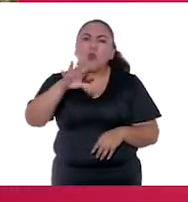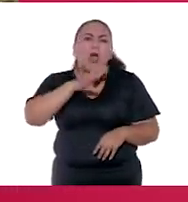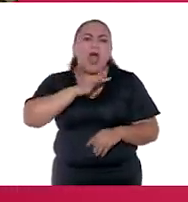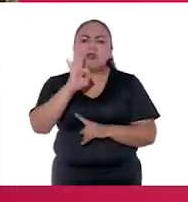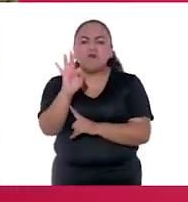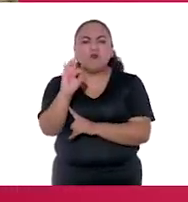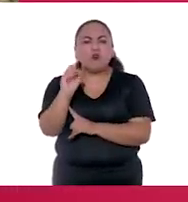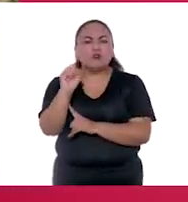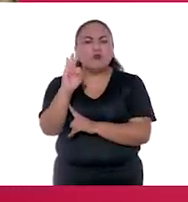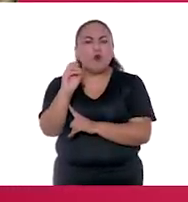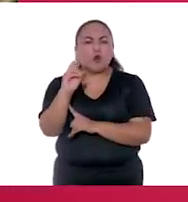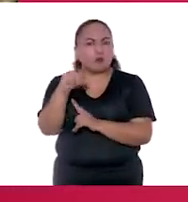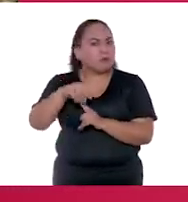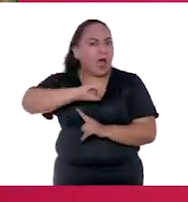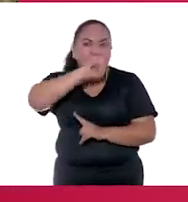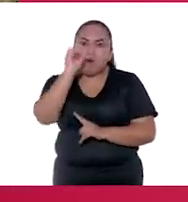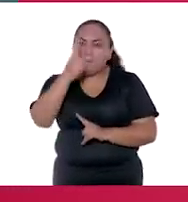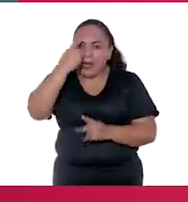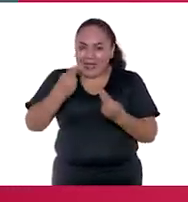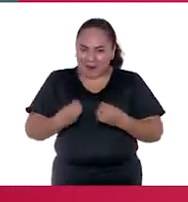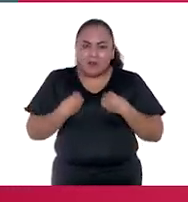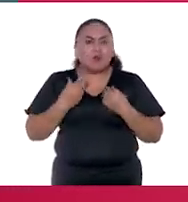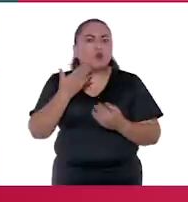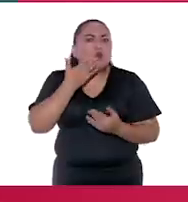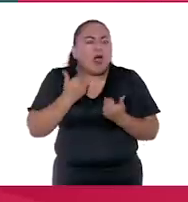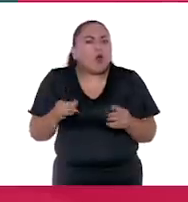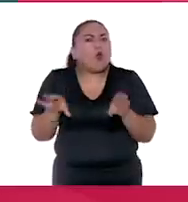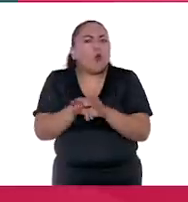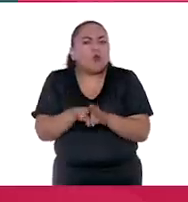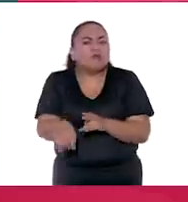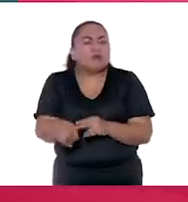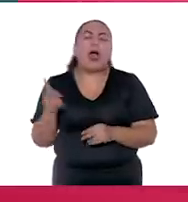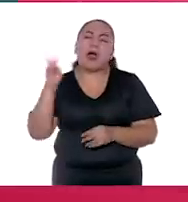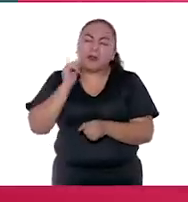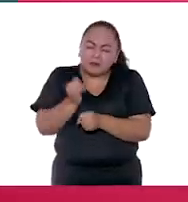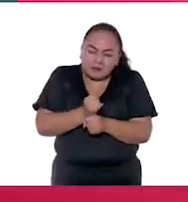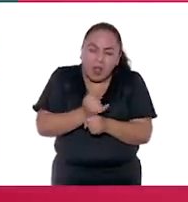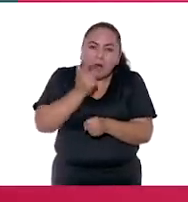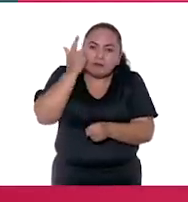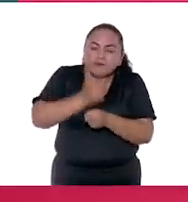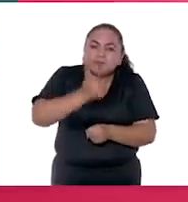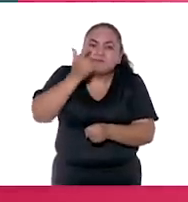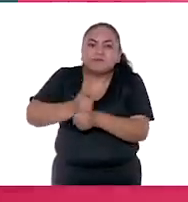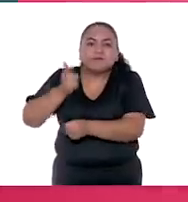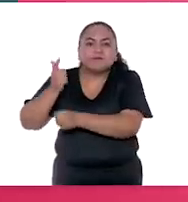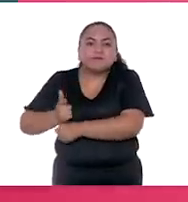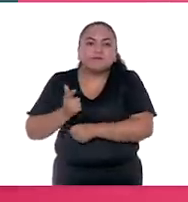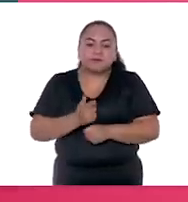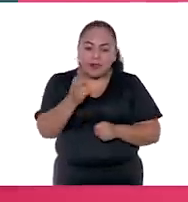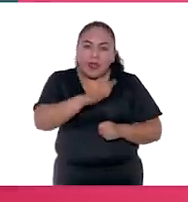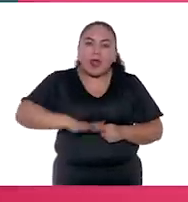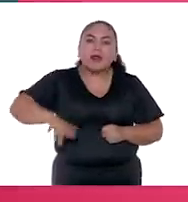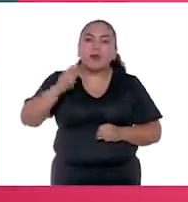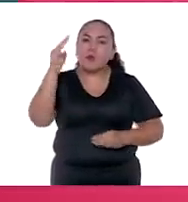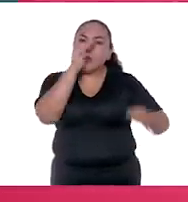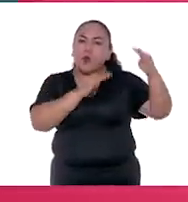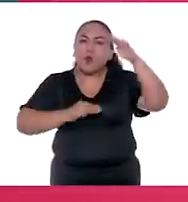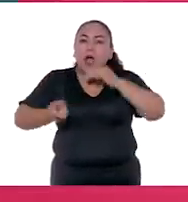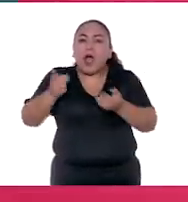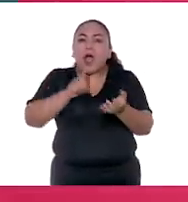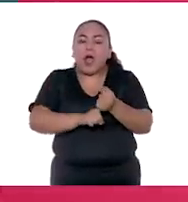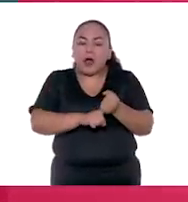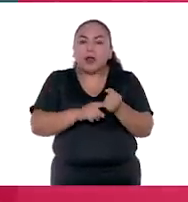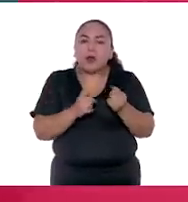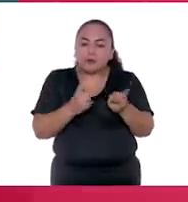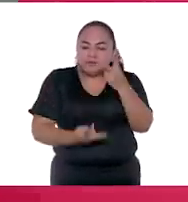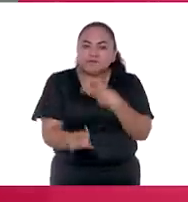un elemento clave para la vida. Así fue como desentrañaron los secretos geológicos del lugar, de estas montañas donde emana el